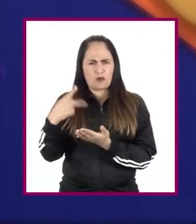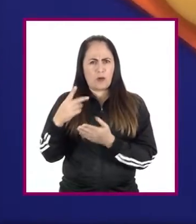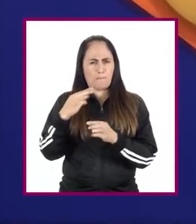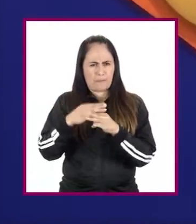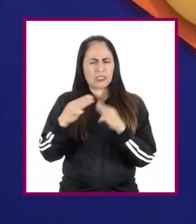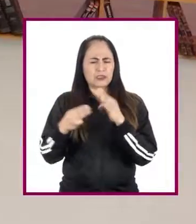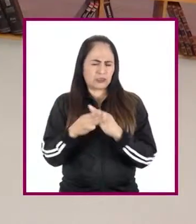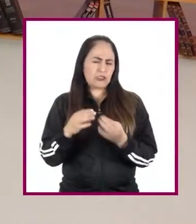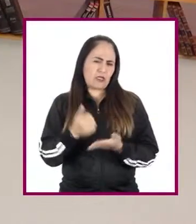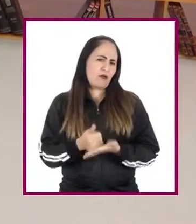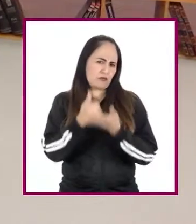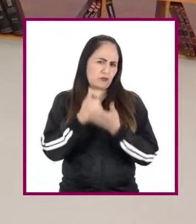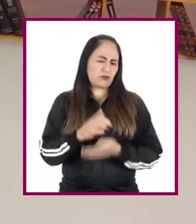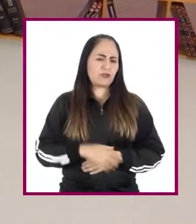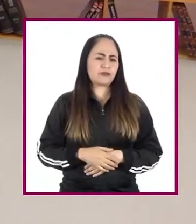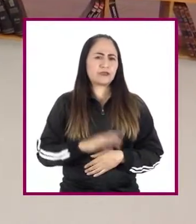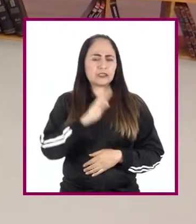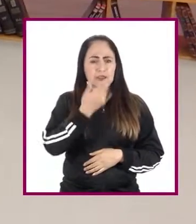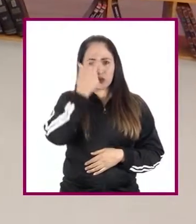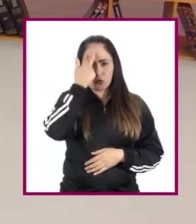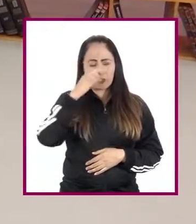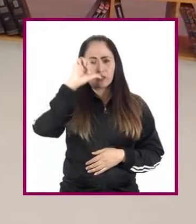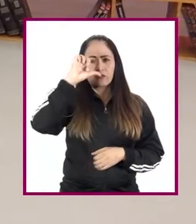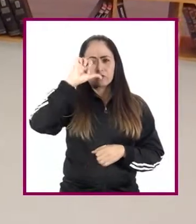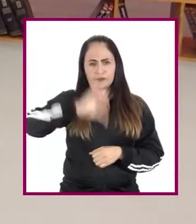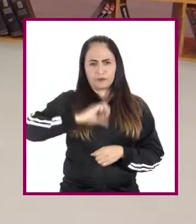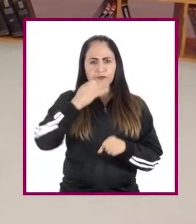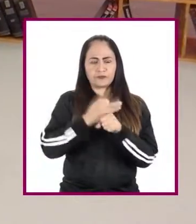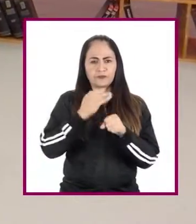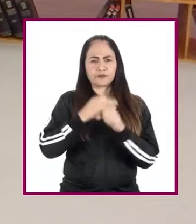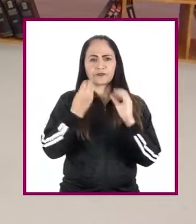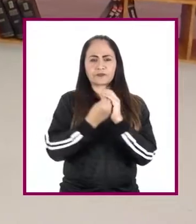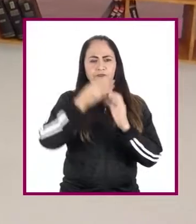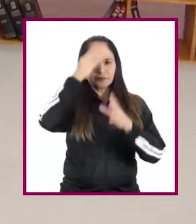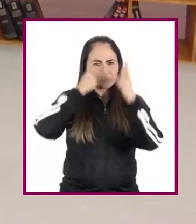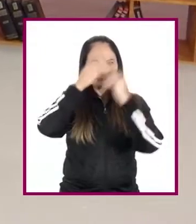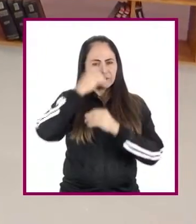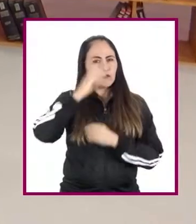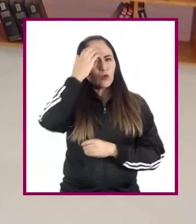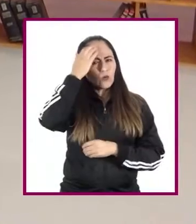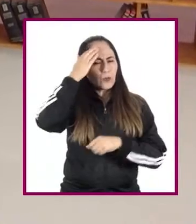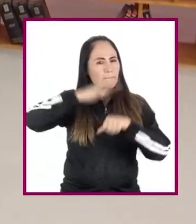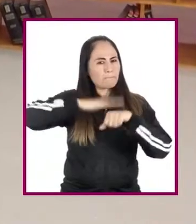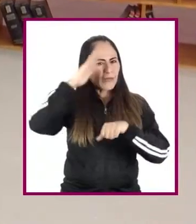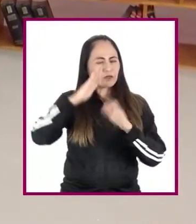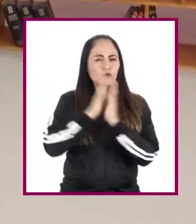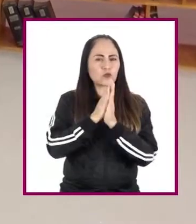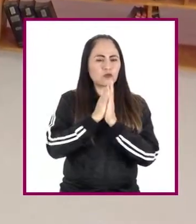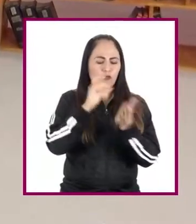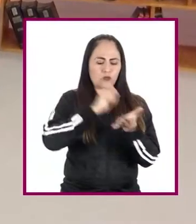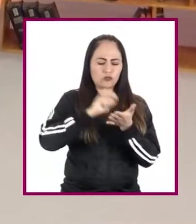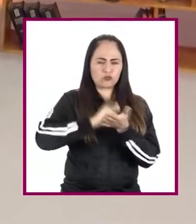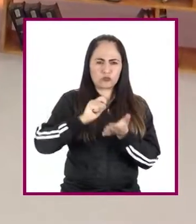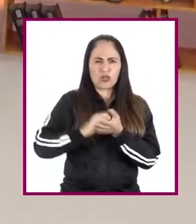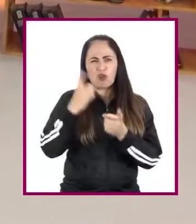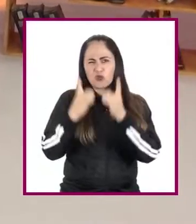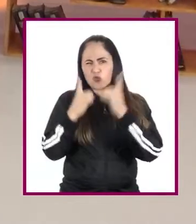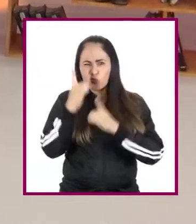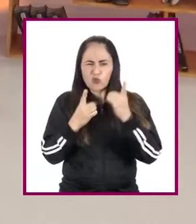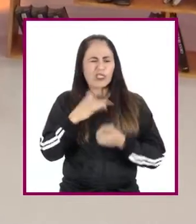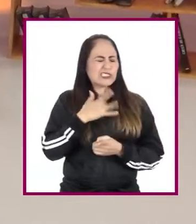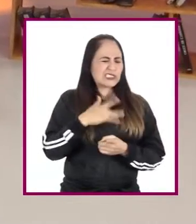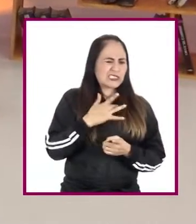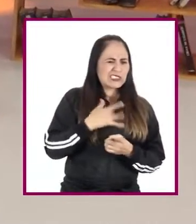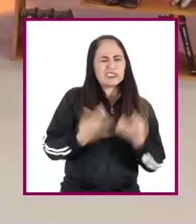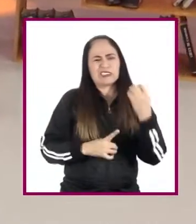texto. Recuerden que todo lo que vean es para reforzar su conocimiento, así que les recomiendo llevar un registro de las dudas,